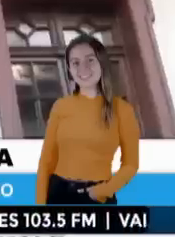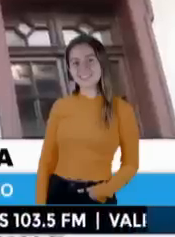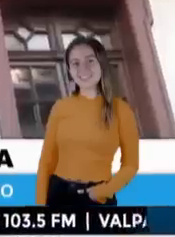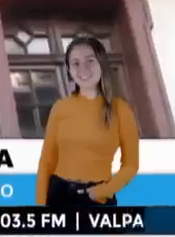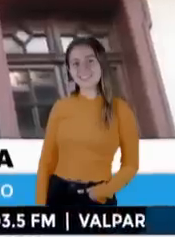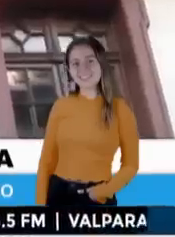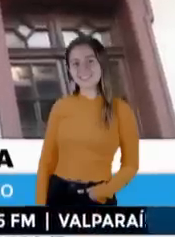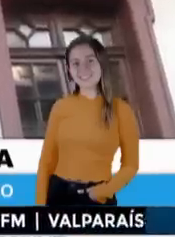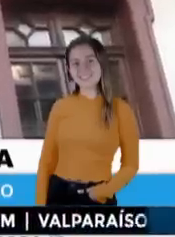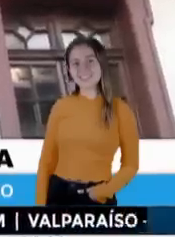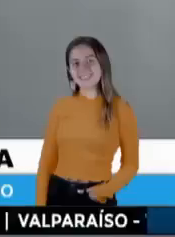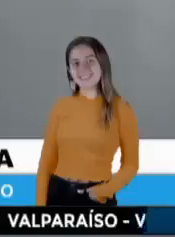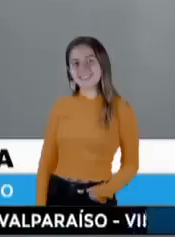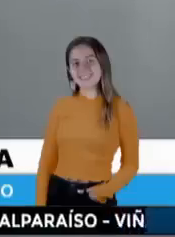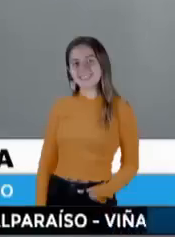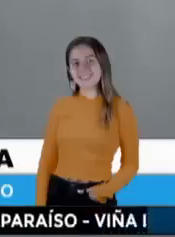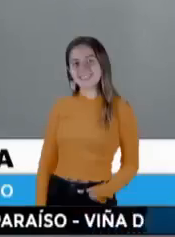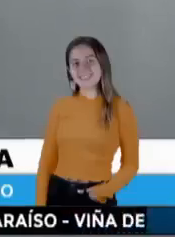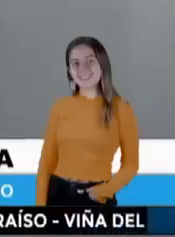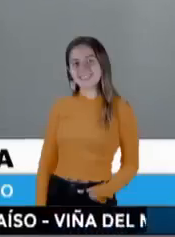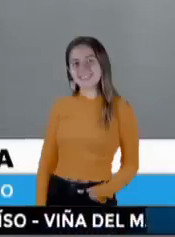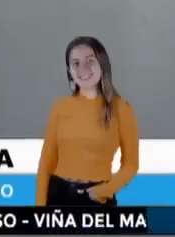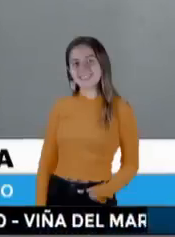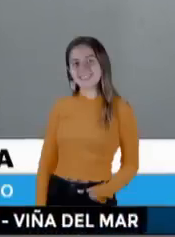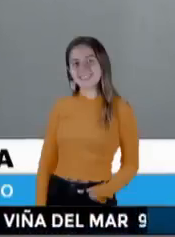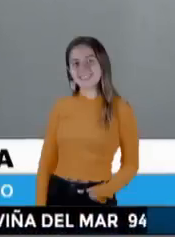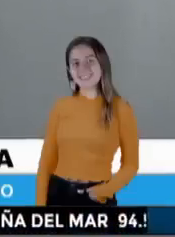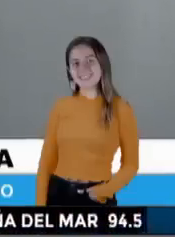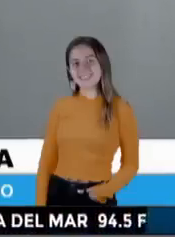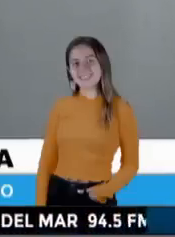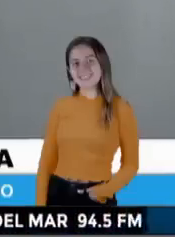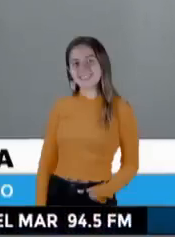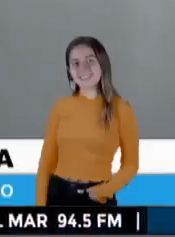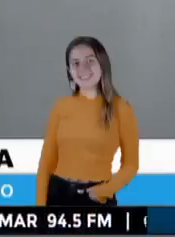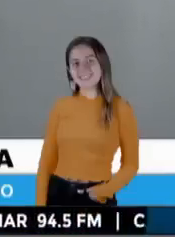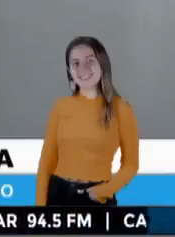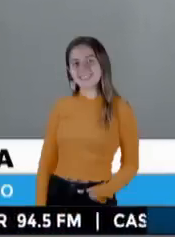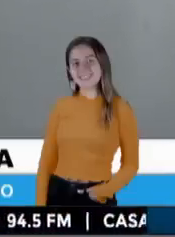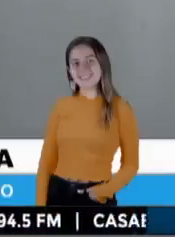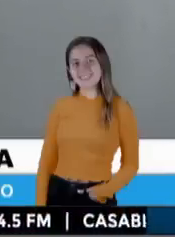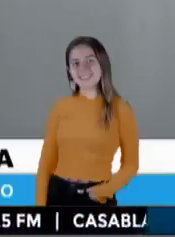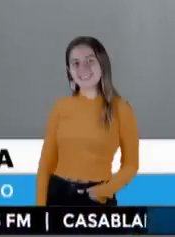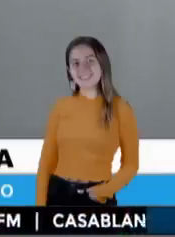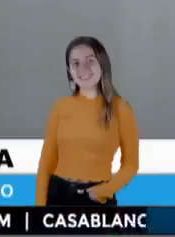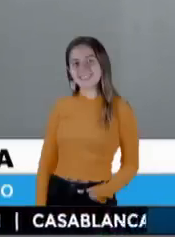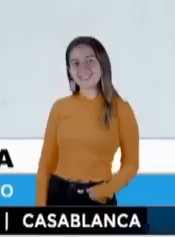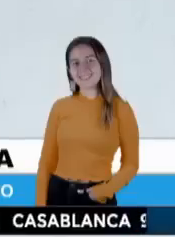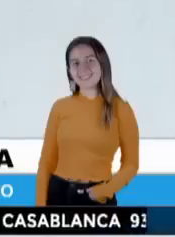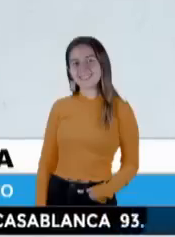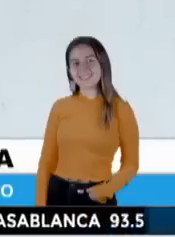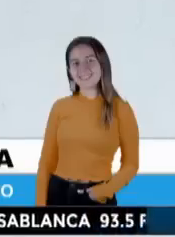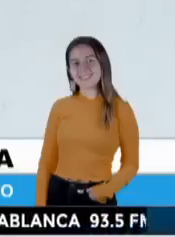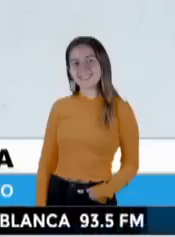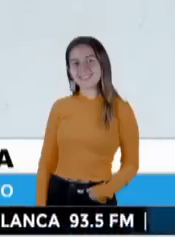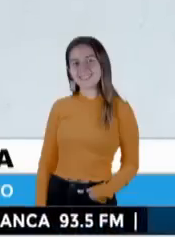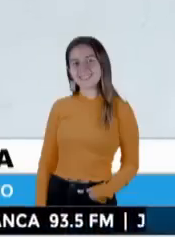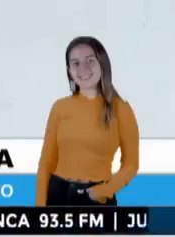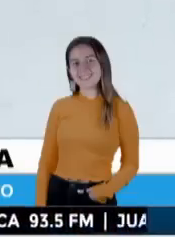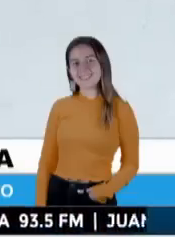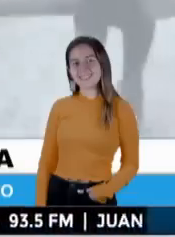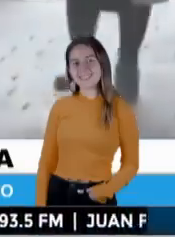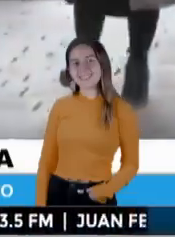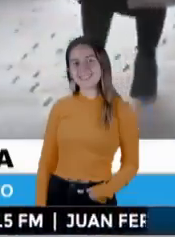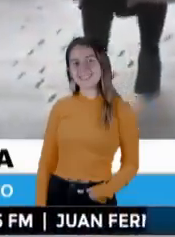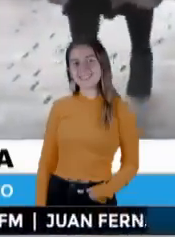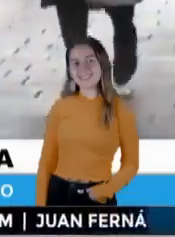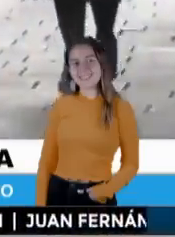El presidente, conversamos con Felipe Delpin, el presidente de la Democracia Cristiana, y nos dijo que la discusión en sí lo más probable es que sea